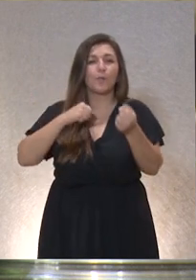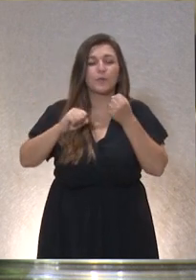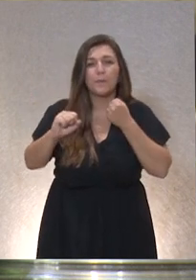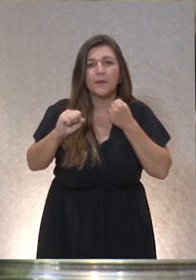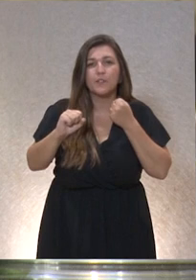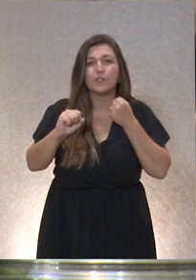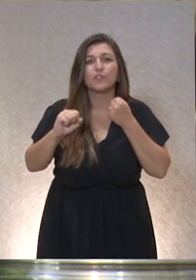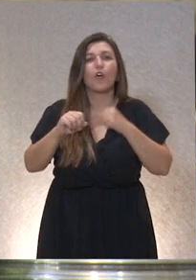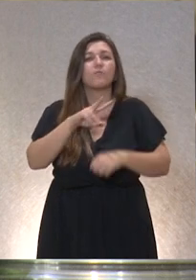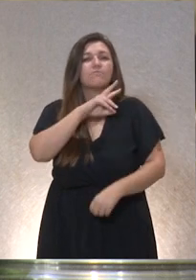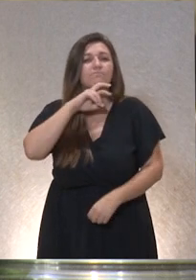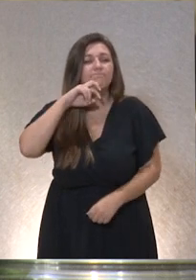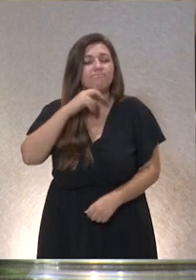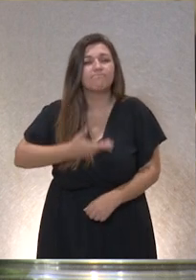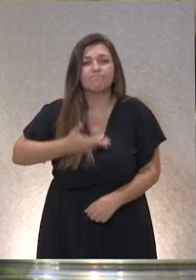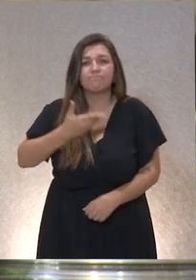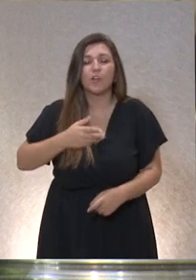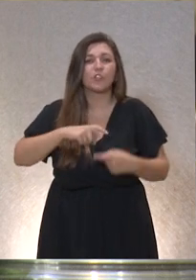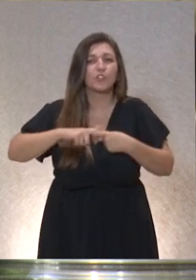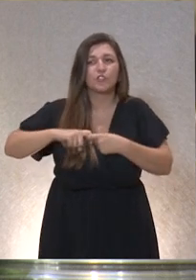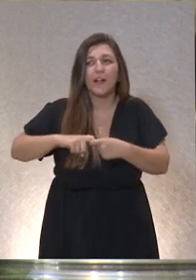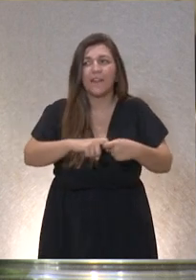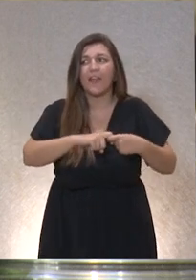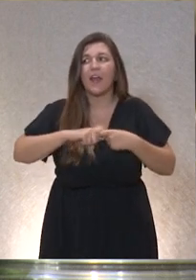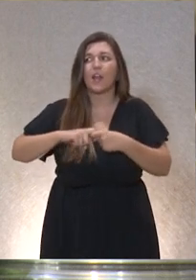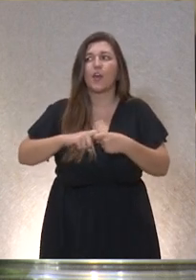eh valiosos solidarios